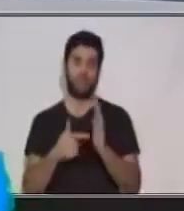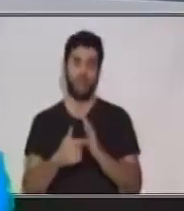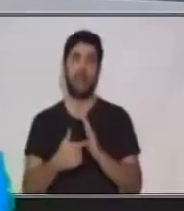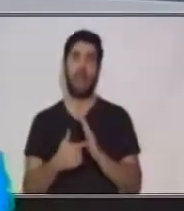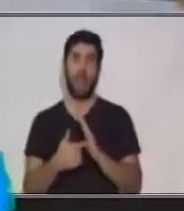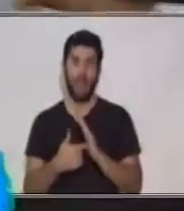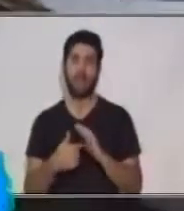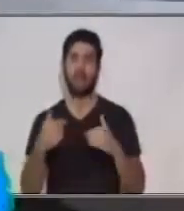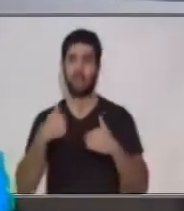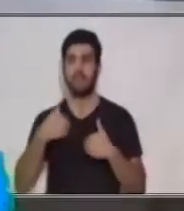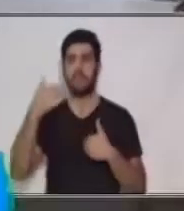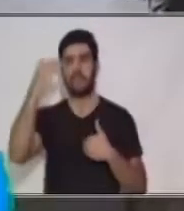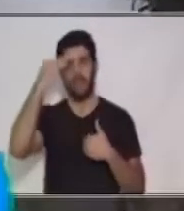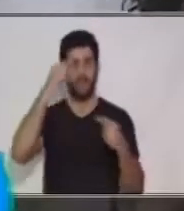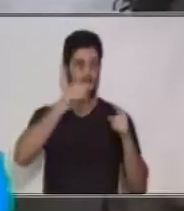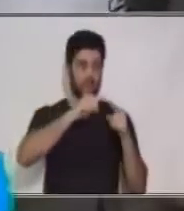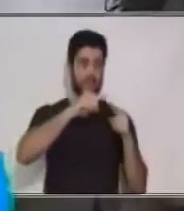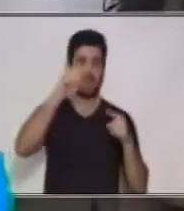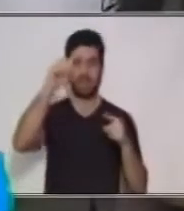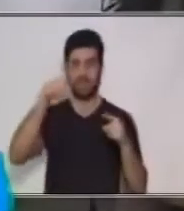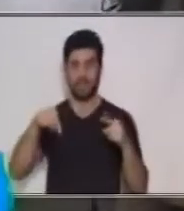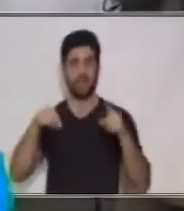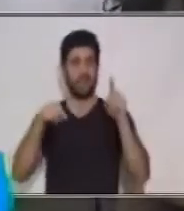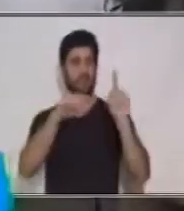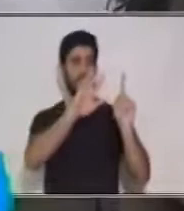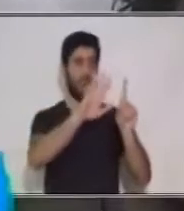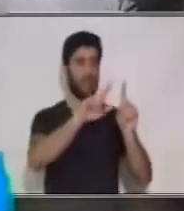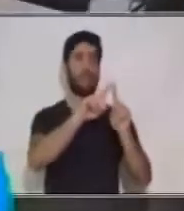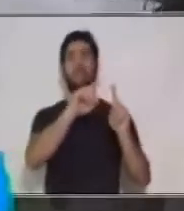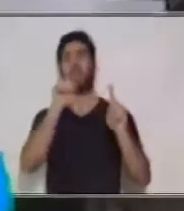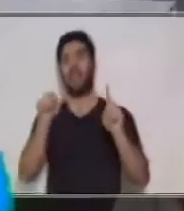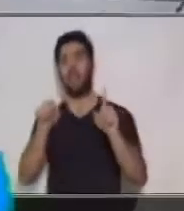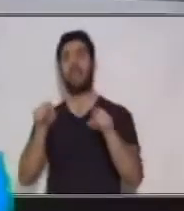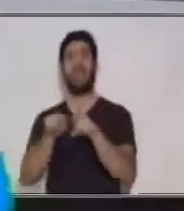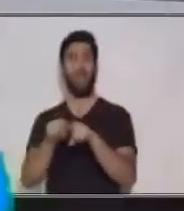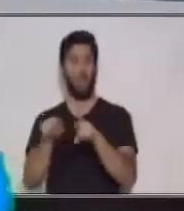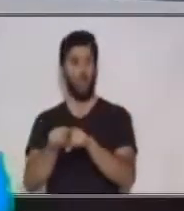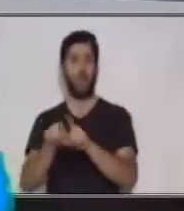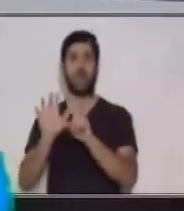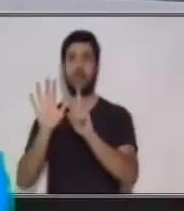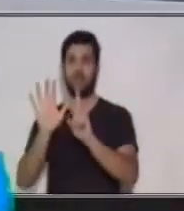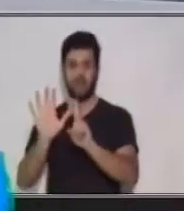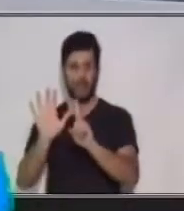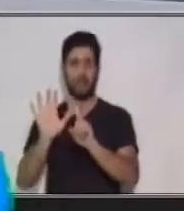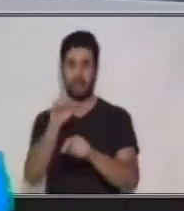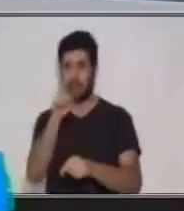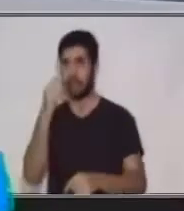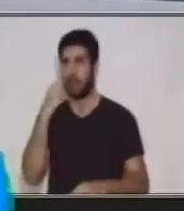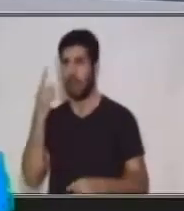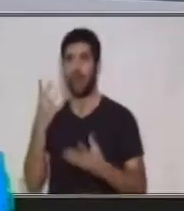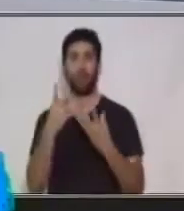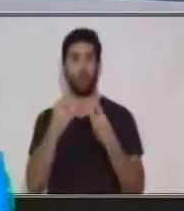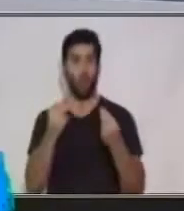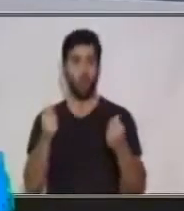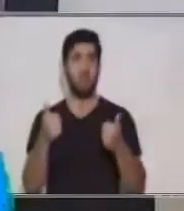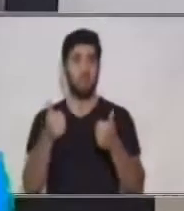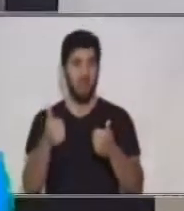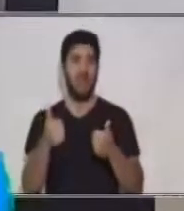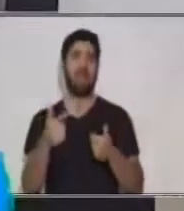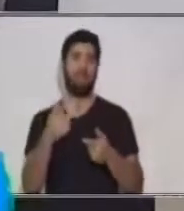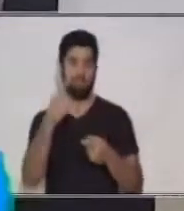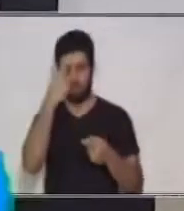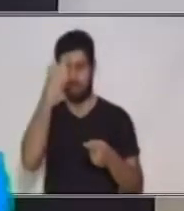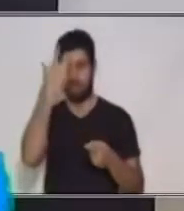inferenciar que la medida que tenemos acá es de 6 centímetros. Si tú ya lo habías solucionado en casa, te felicito, eres